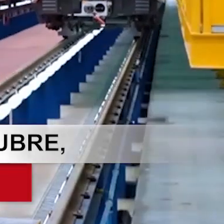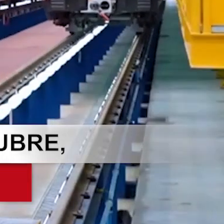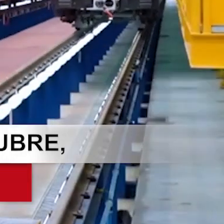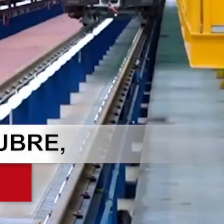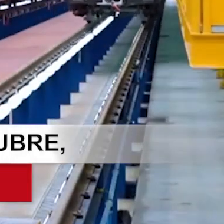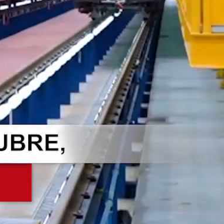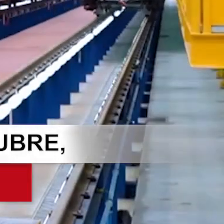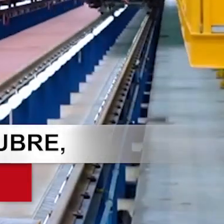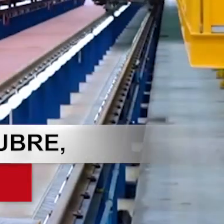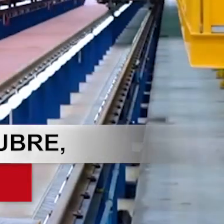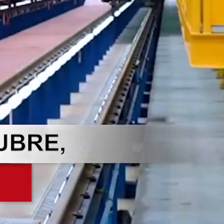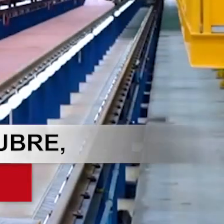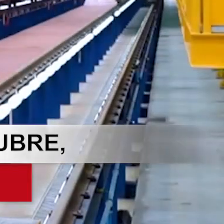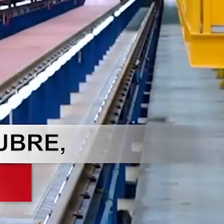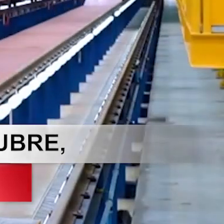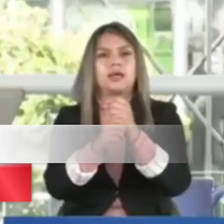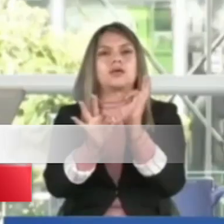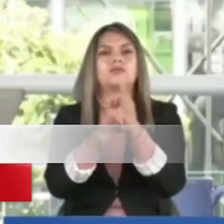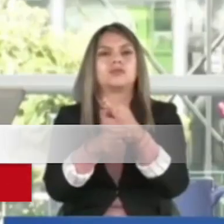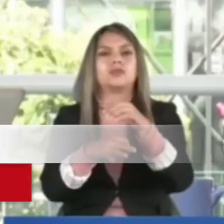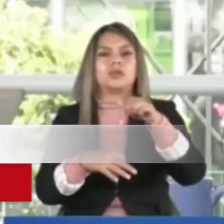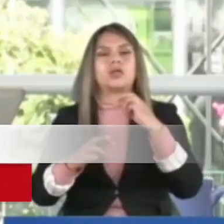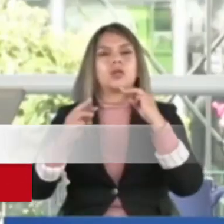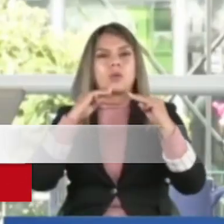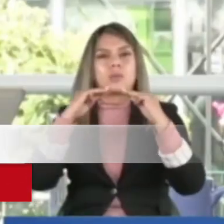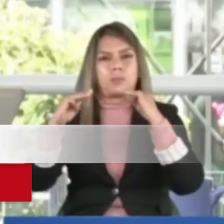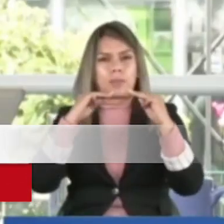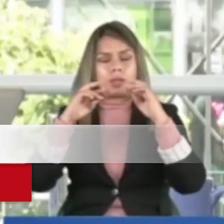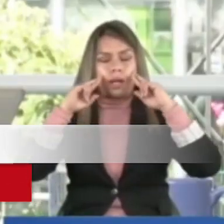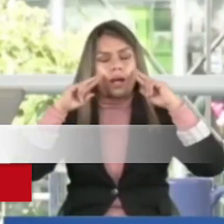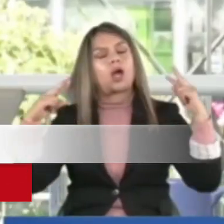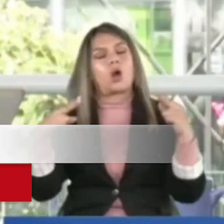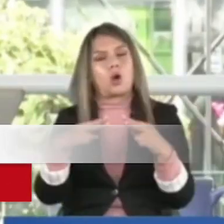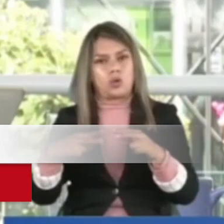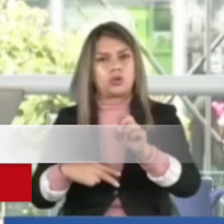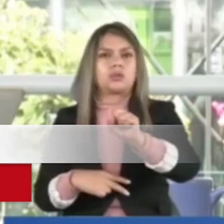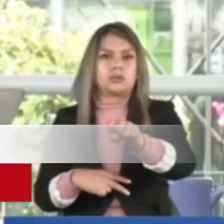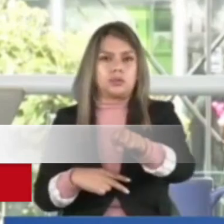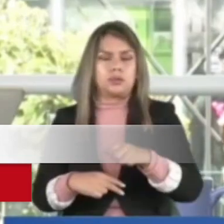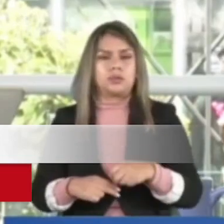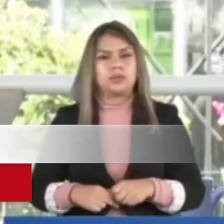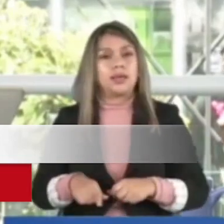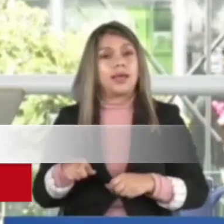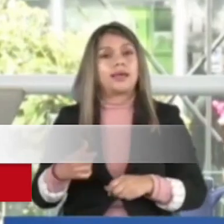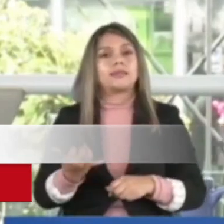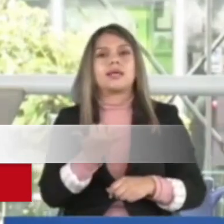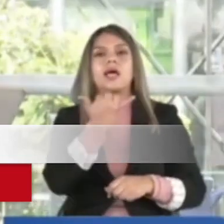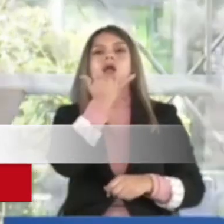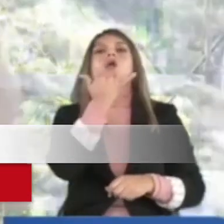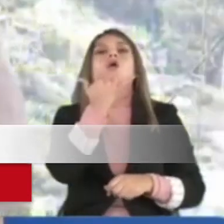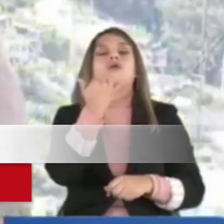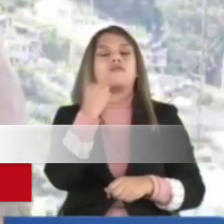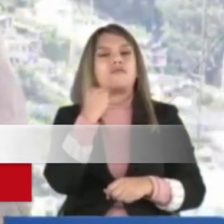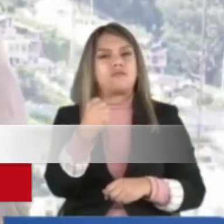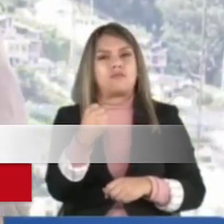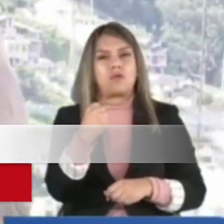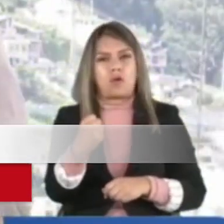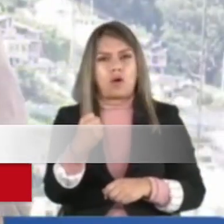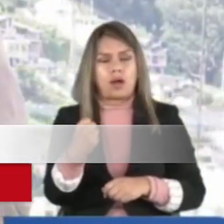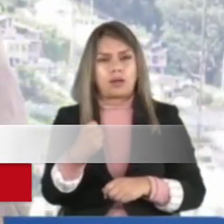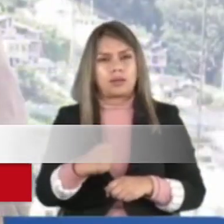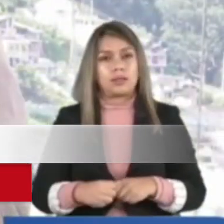los responsables de su funcionamiento. Reconocieron ahí que fue un error, un severo error,